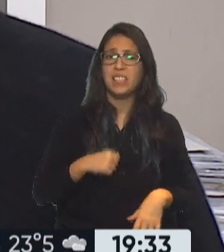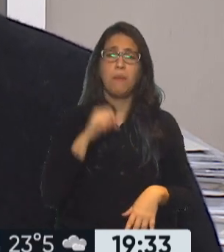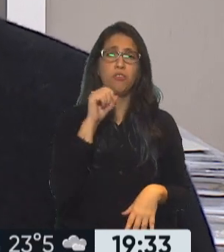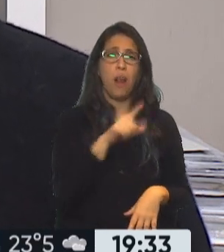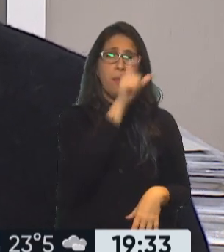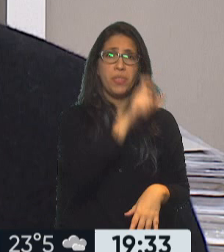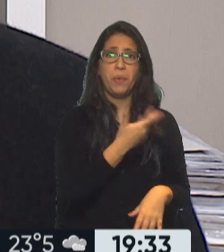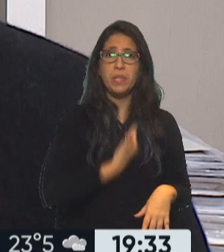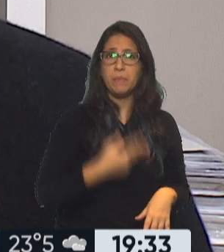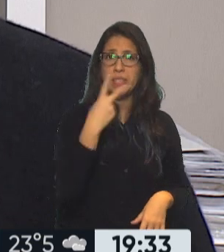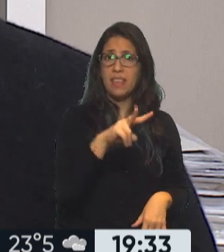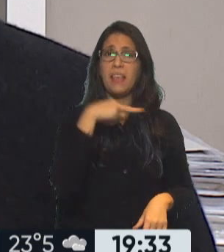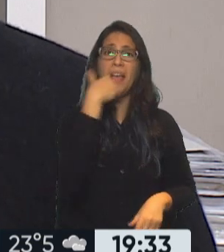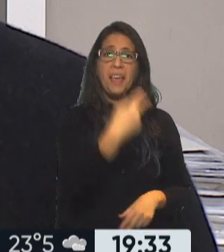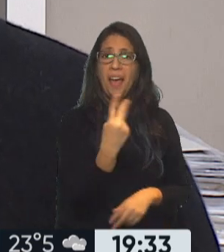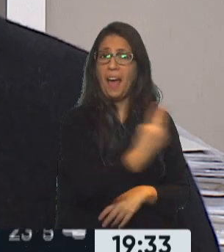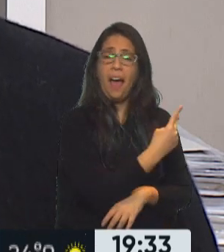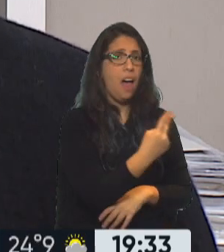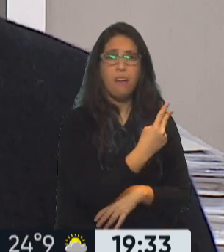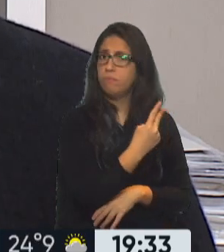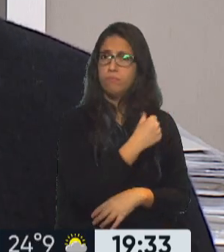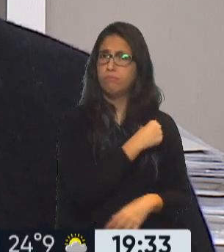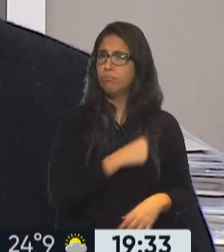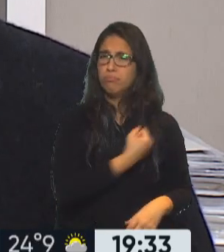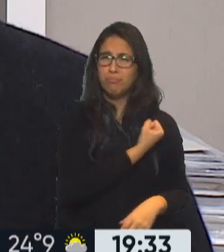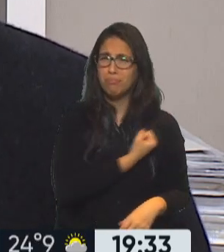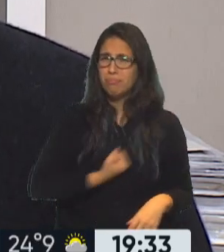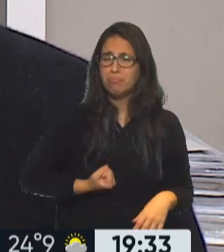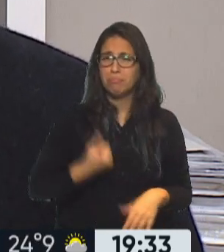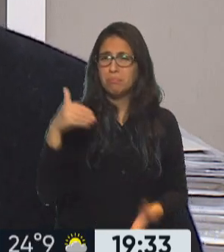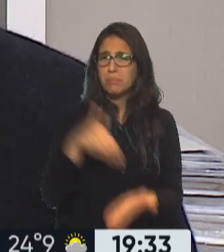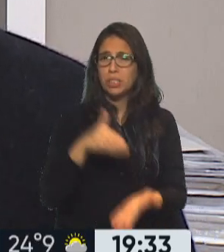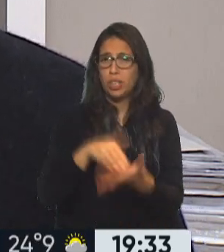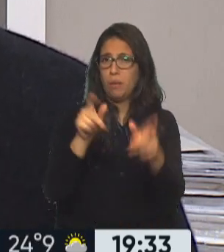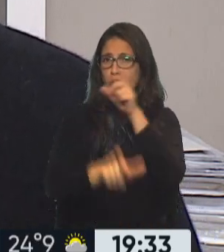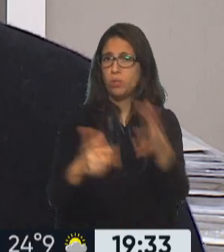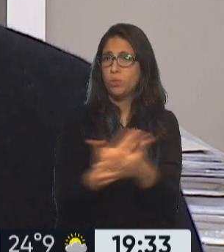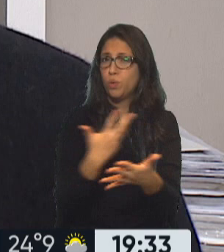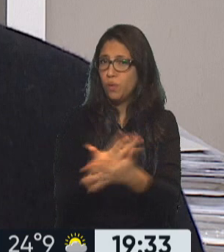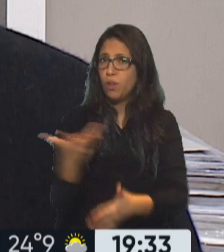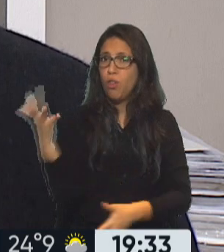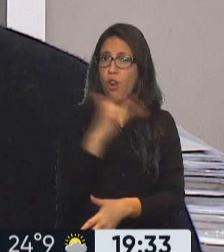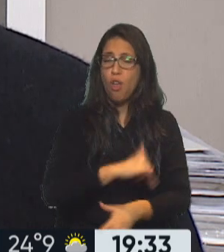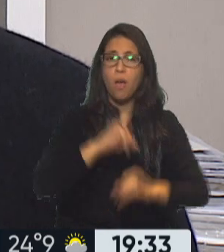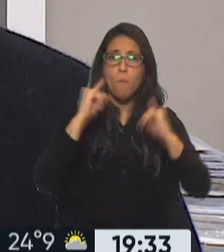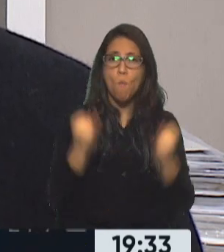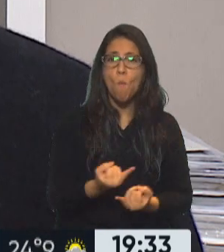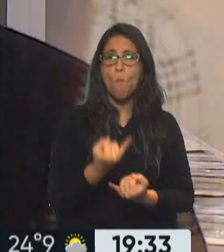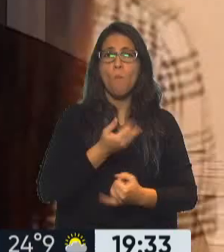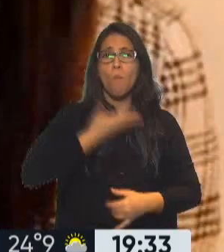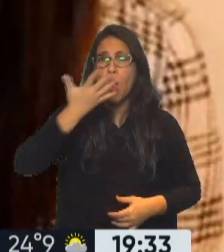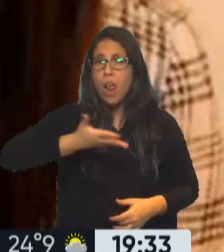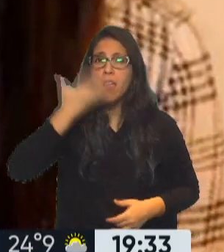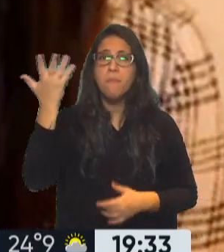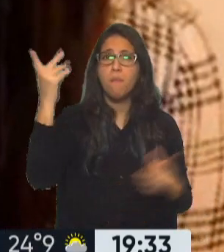vicepresidenta y a Florencia sino que ha lesionado miles y millones de personas que padecen y sufren anorexia bulimia o trastornos